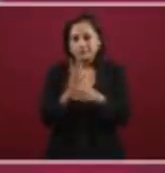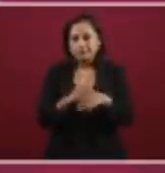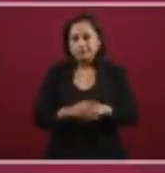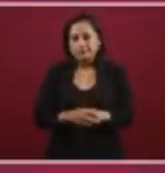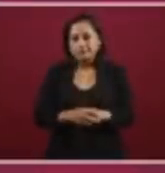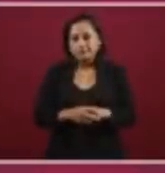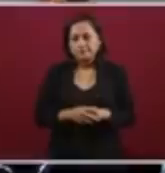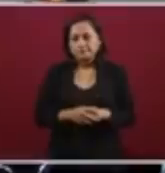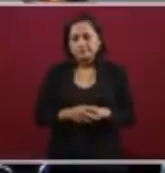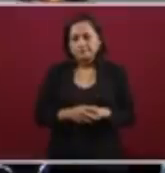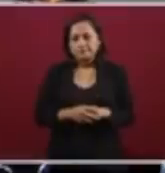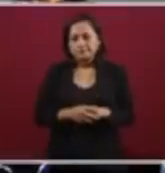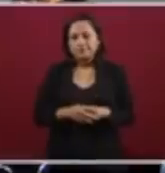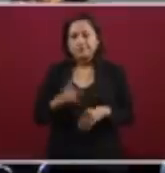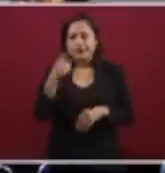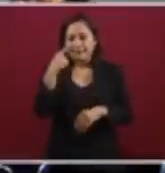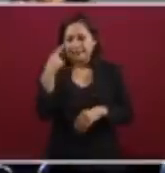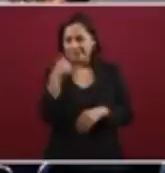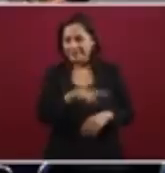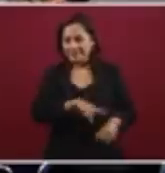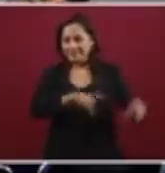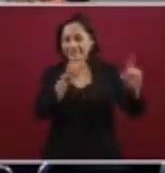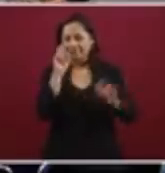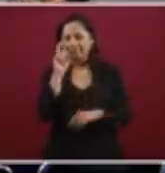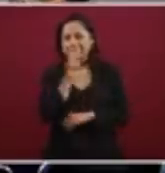supuestamente se ayuda mire